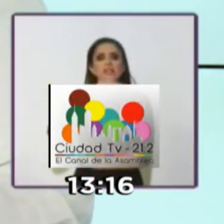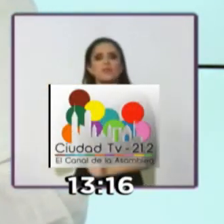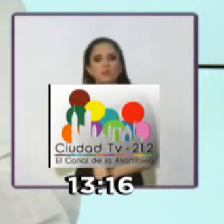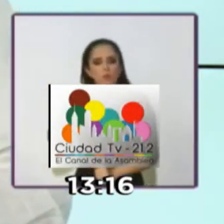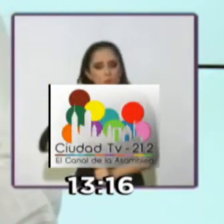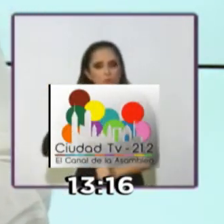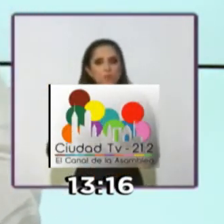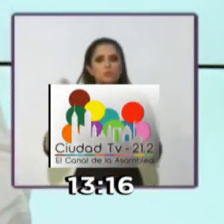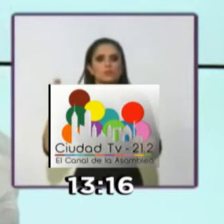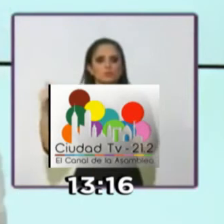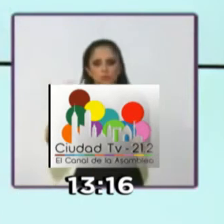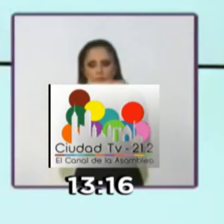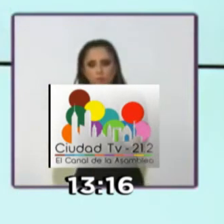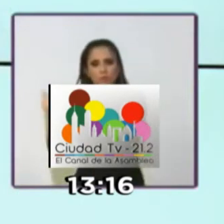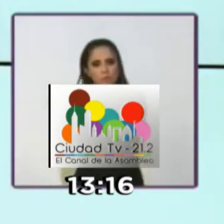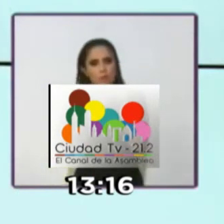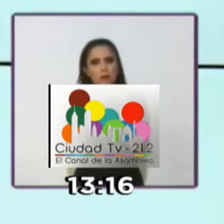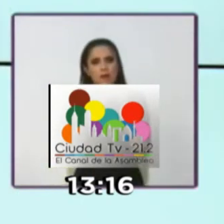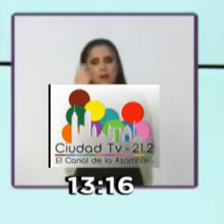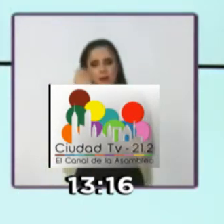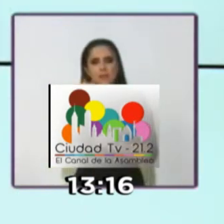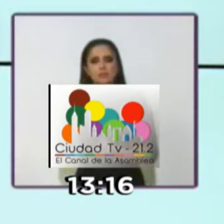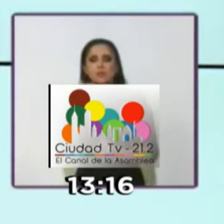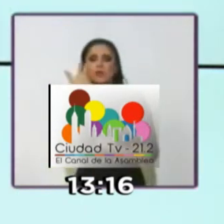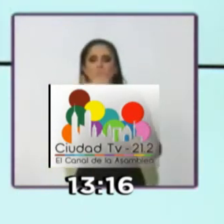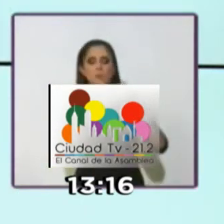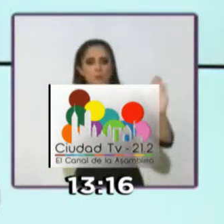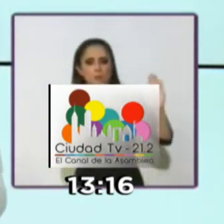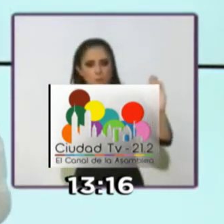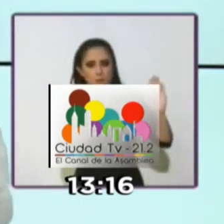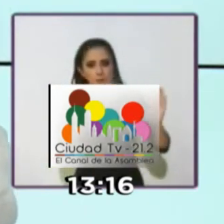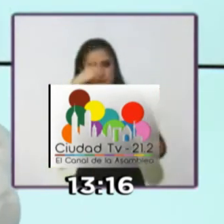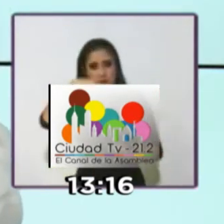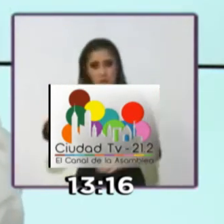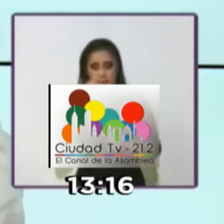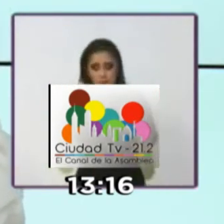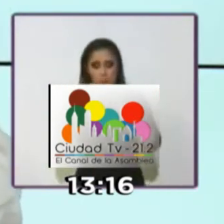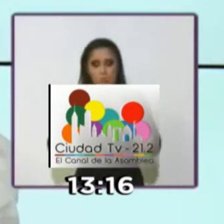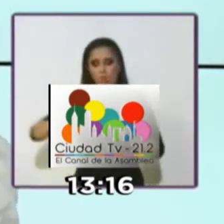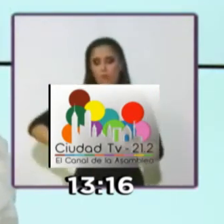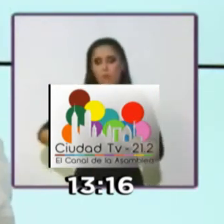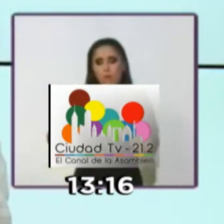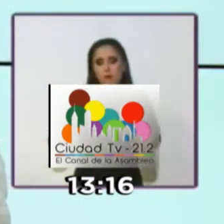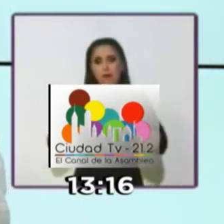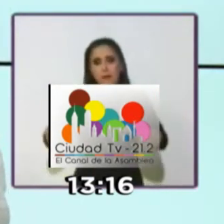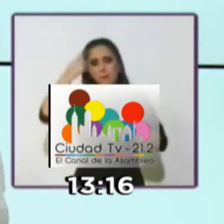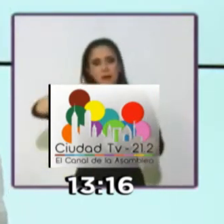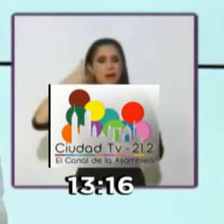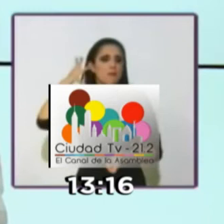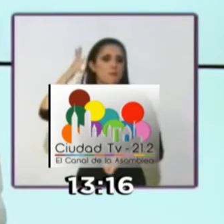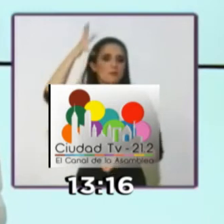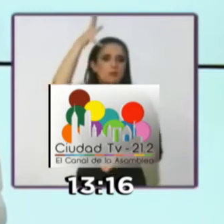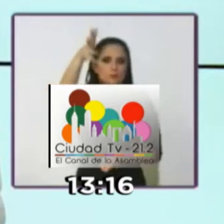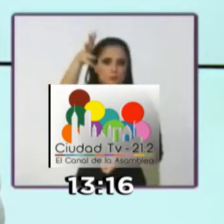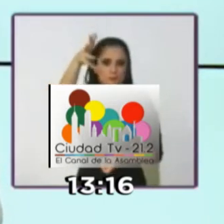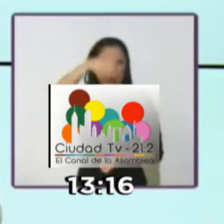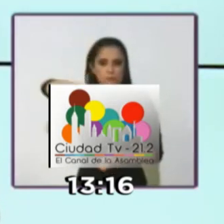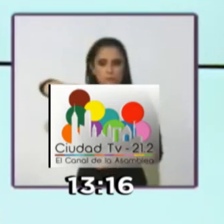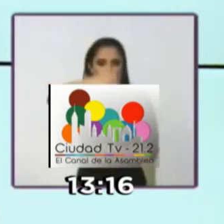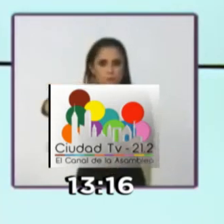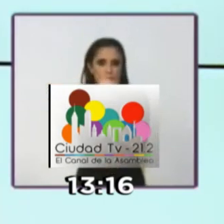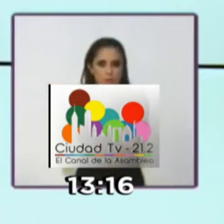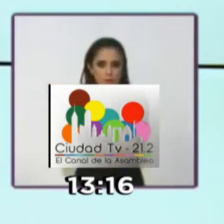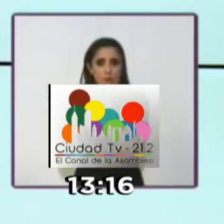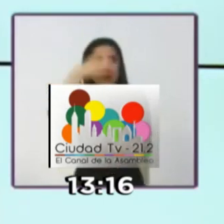ante ella vengo a comprometerme para gobernar el presente y futuro de la ciudad. Sabemos que no es un tiempo